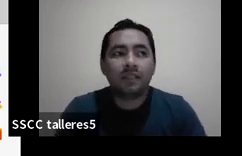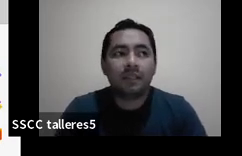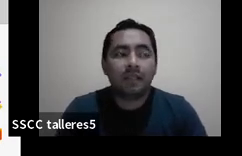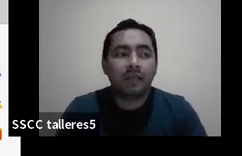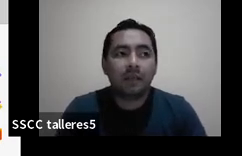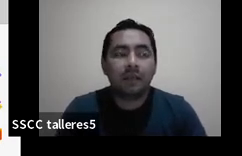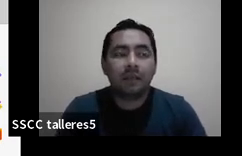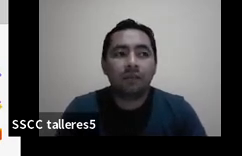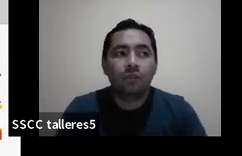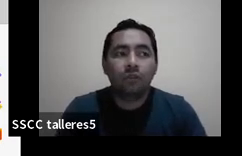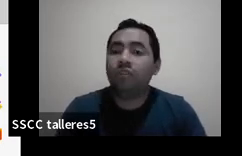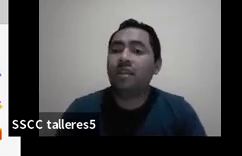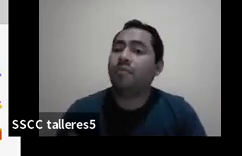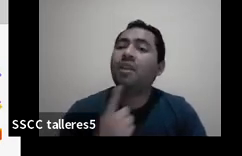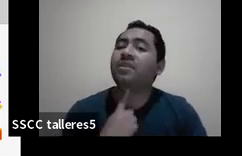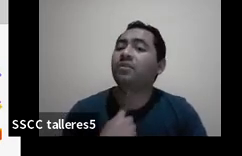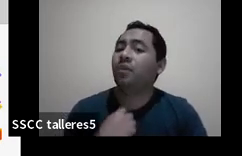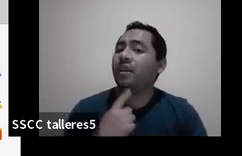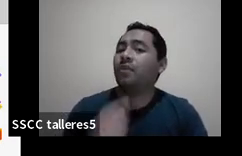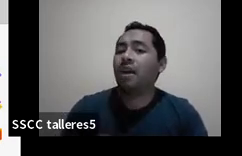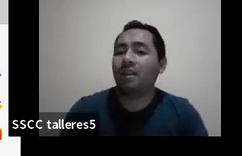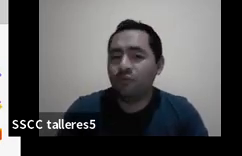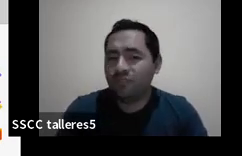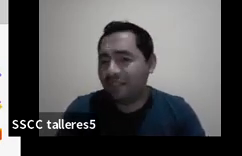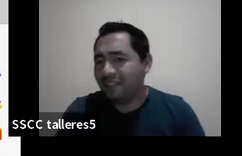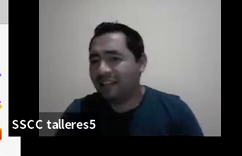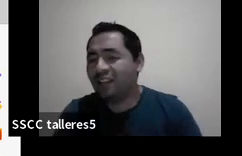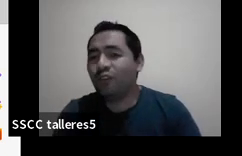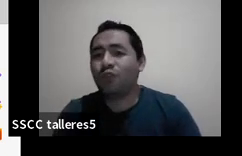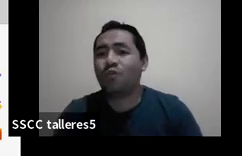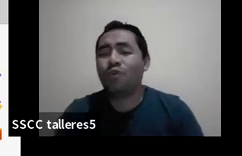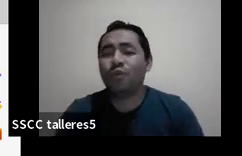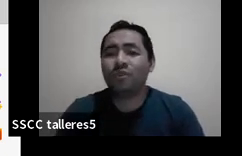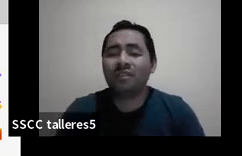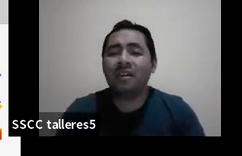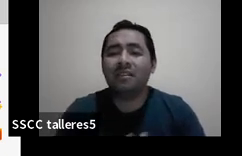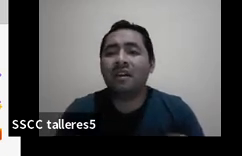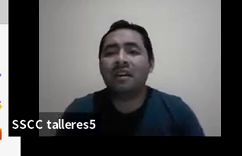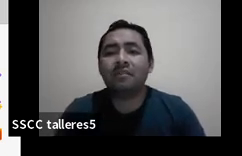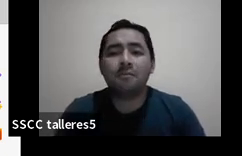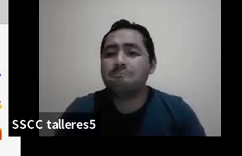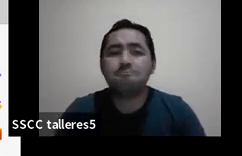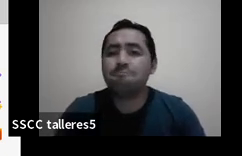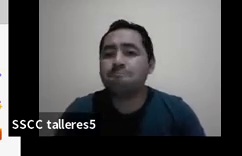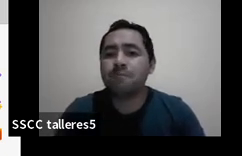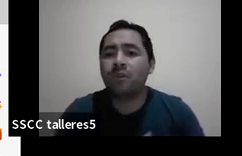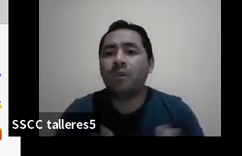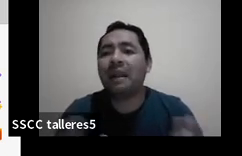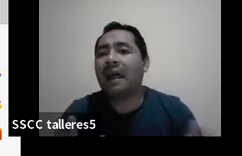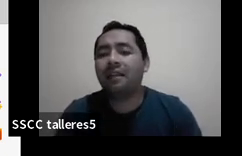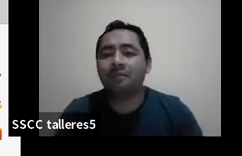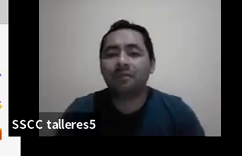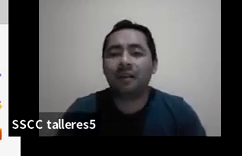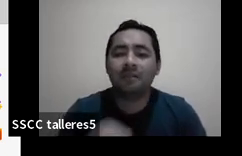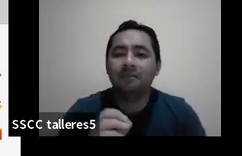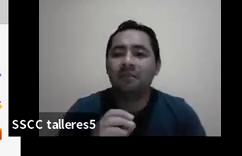Entonces, no tienen problemas en sus cuerdas vocales. Muchas veces creen que los sordomudos están así calladitos, no